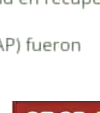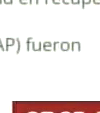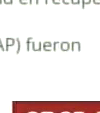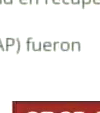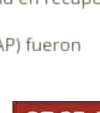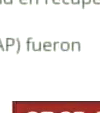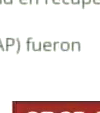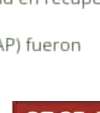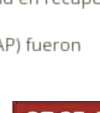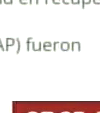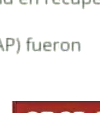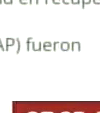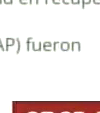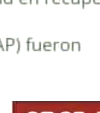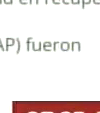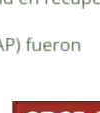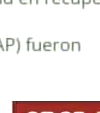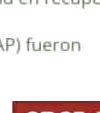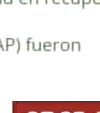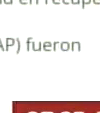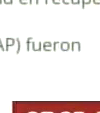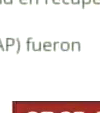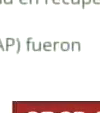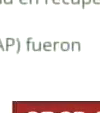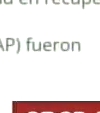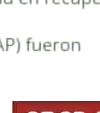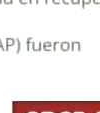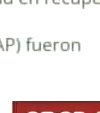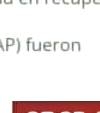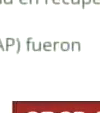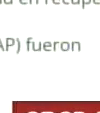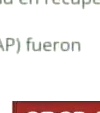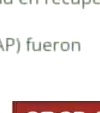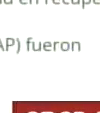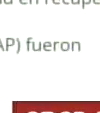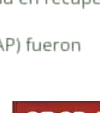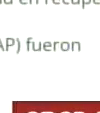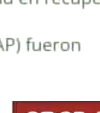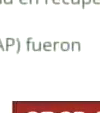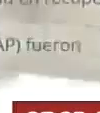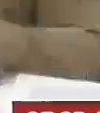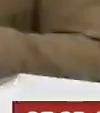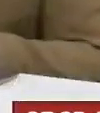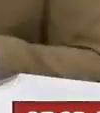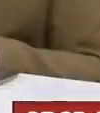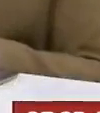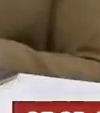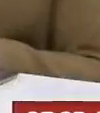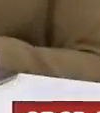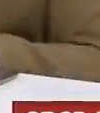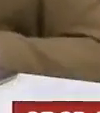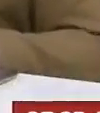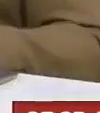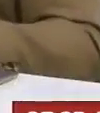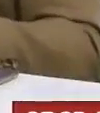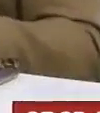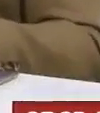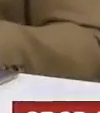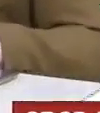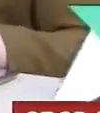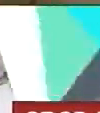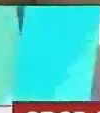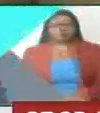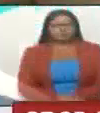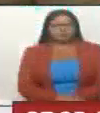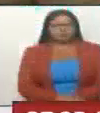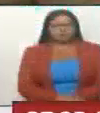de lesa humanidad. Esto fue parte de la exposición el día de ayer de la vicepresidenta ejecutiva de la República ante la Asamblea Nacional. 7 de la mañana,